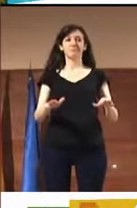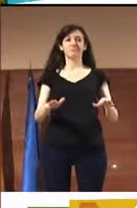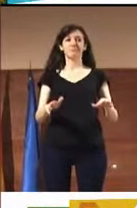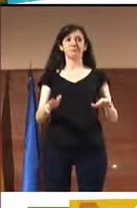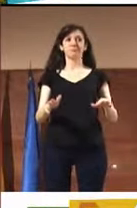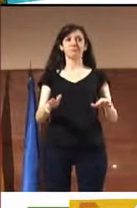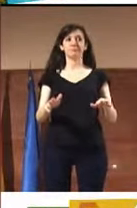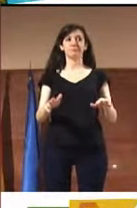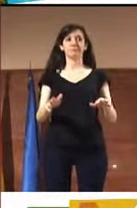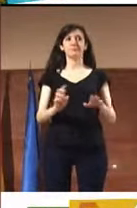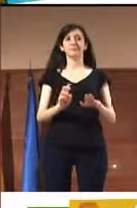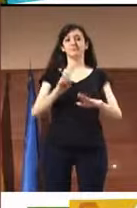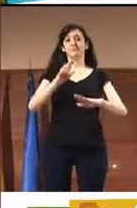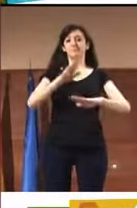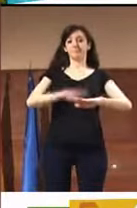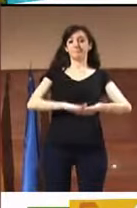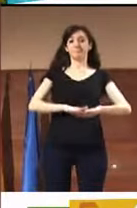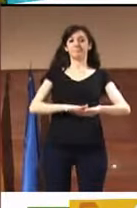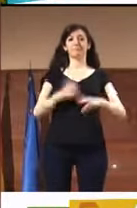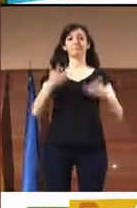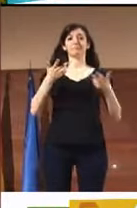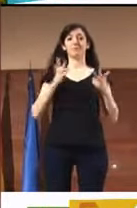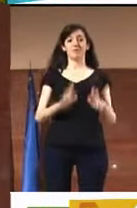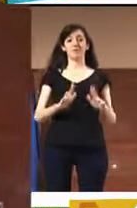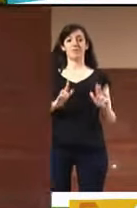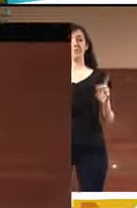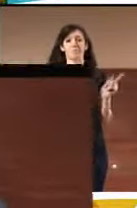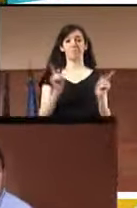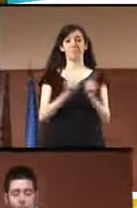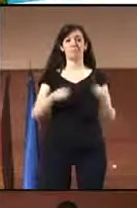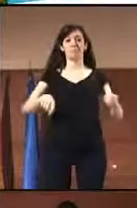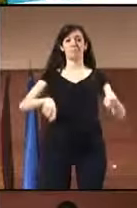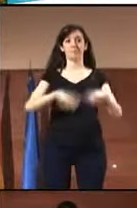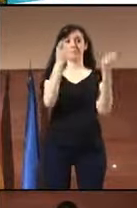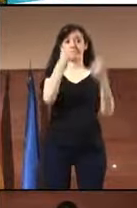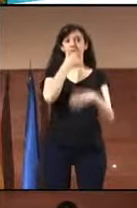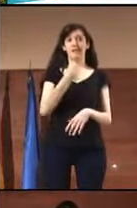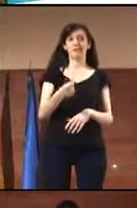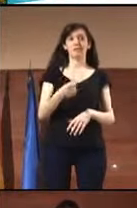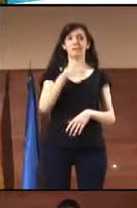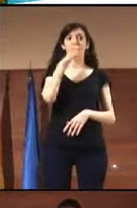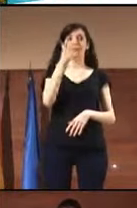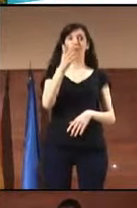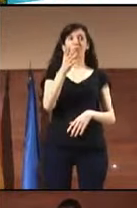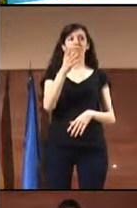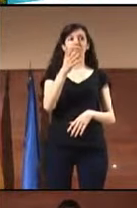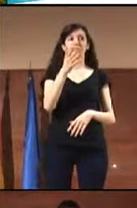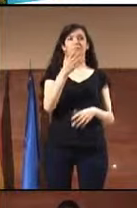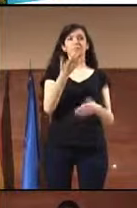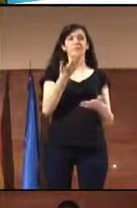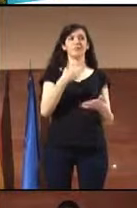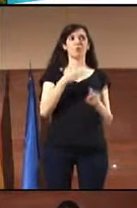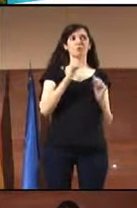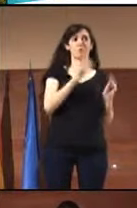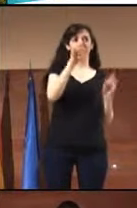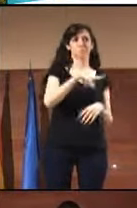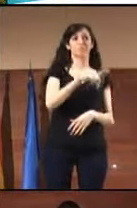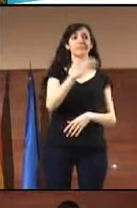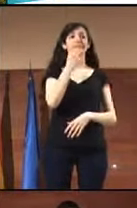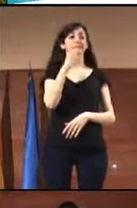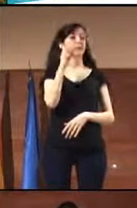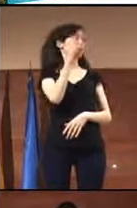se acorta considerablemente, porque no está hecho para eso. Además, si veis la cuña que lleva